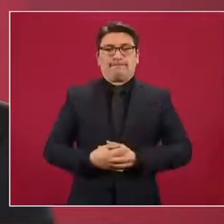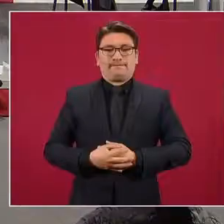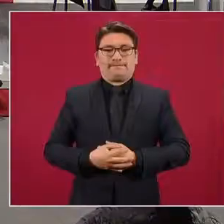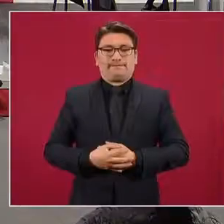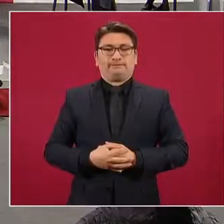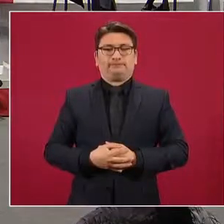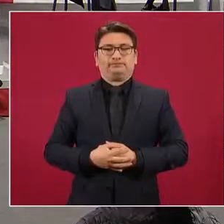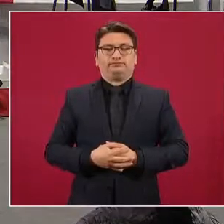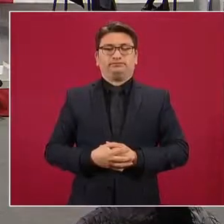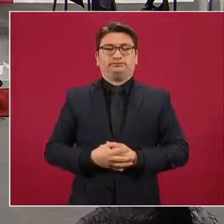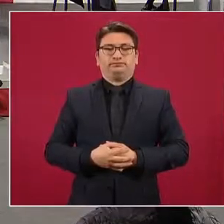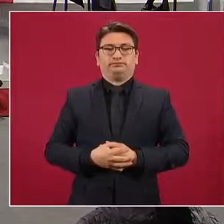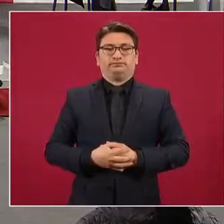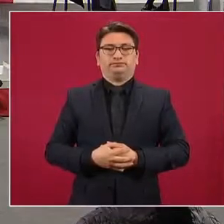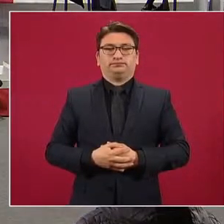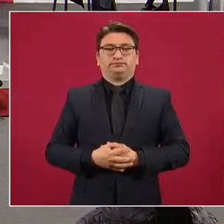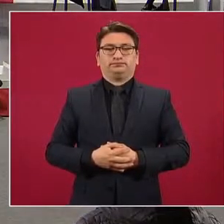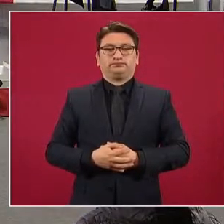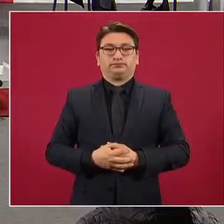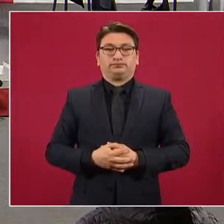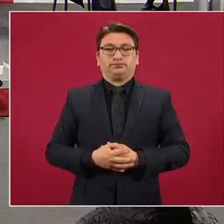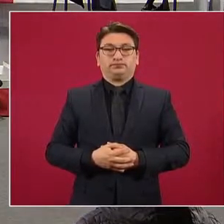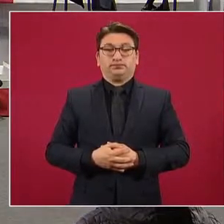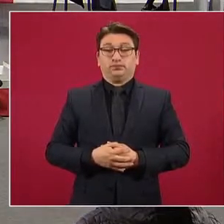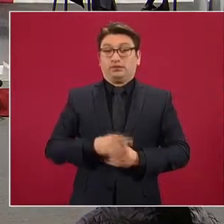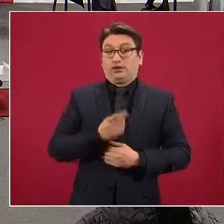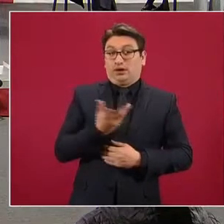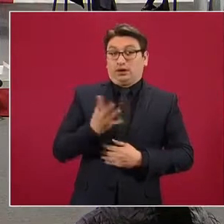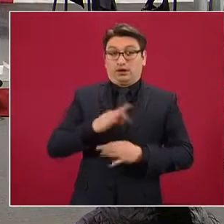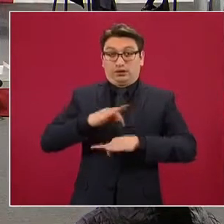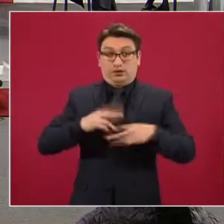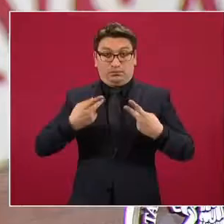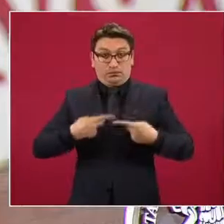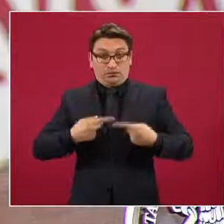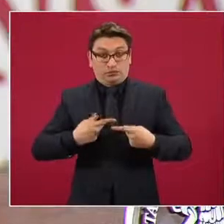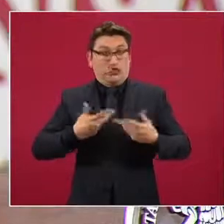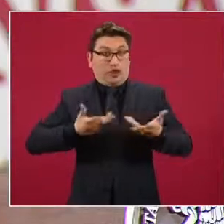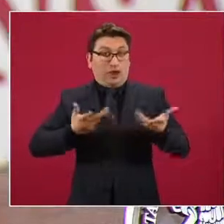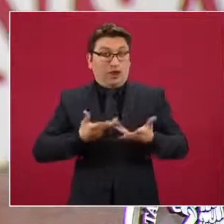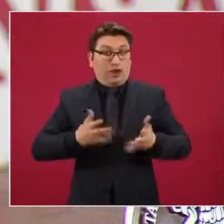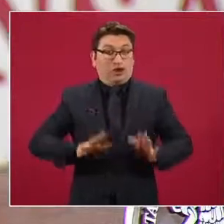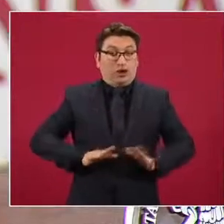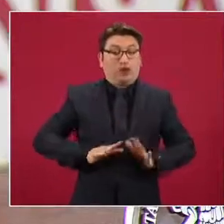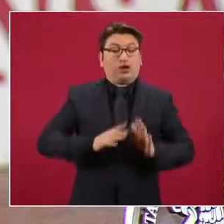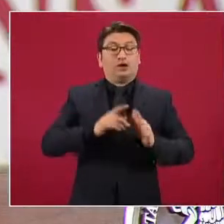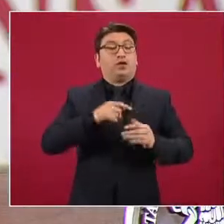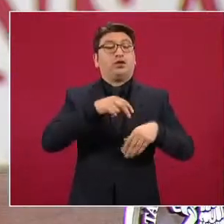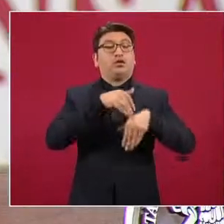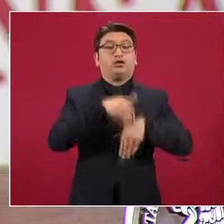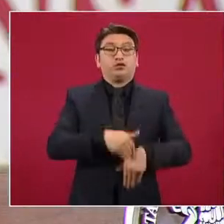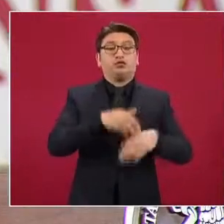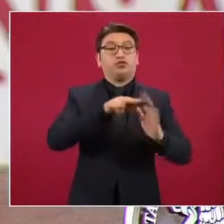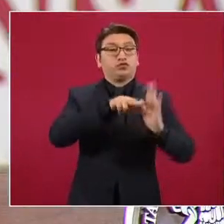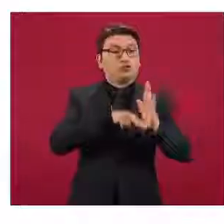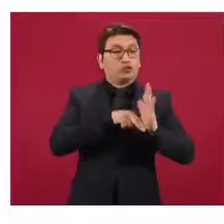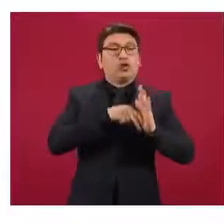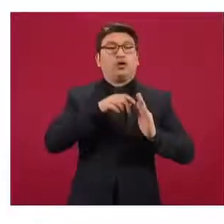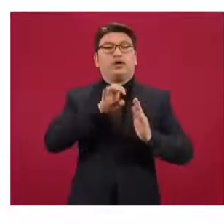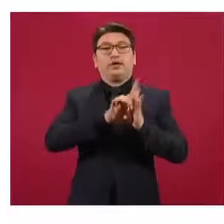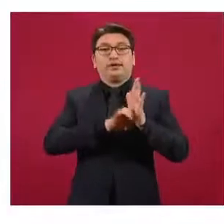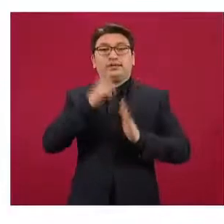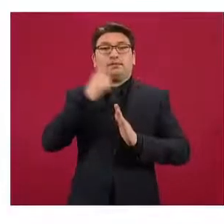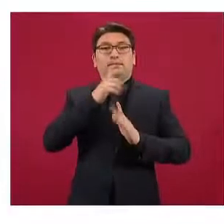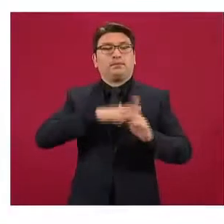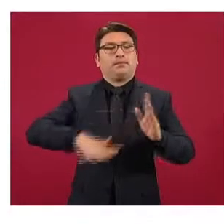dice el comportamiento apegado a normas éticas es indispensable para vivir en armonía en todos los espacios de la